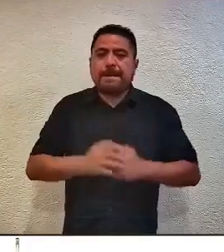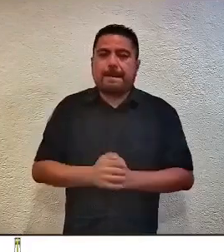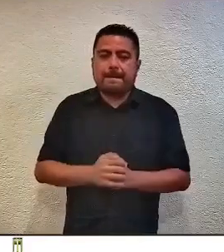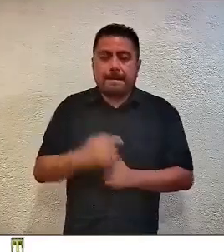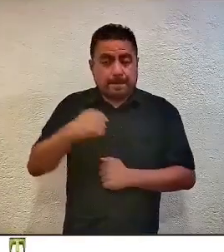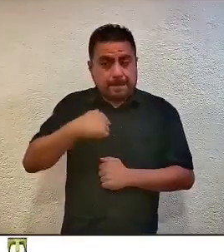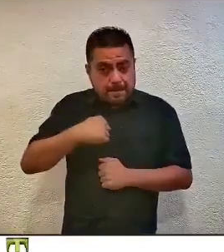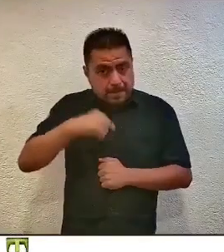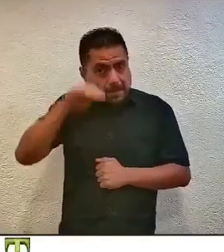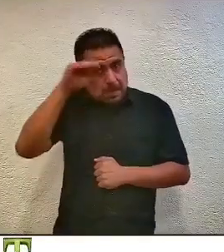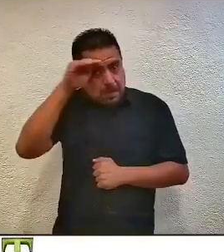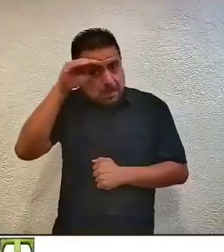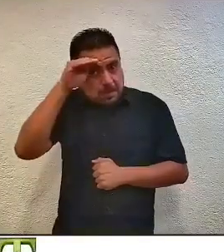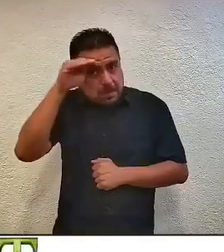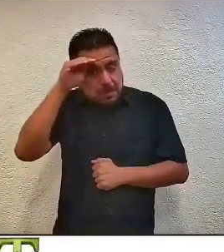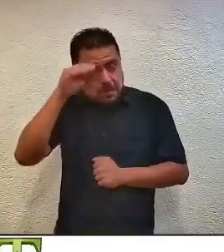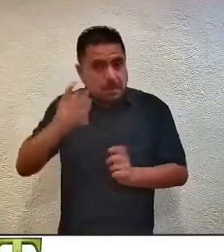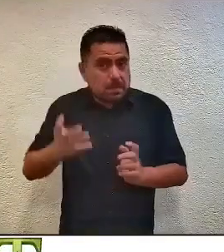considero